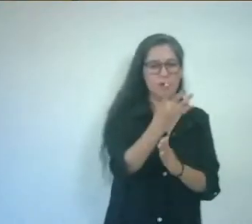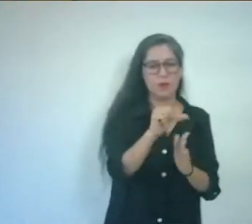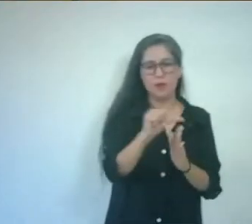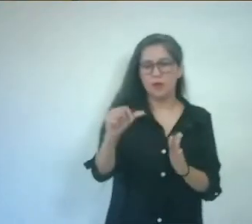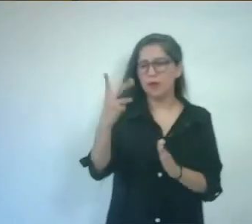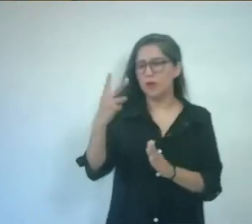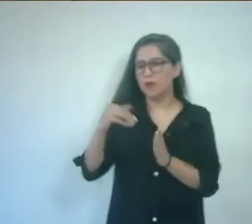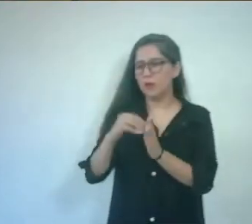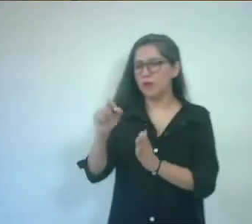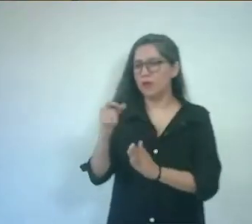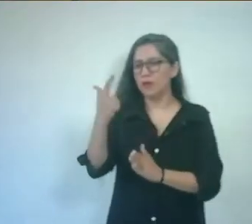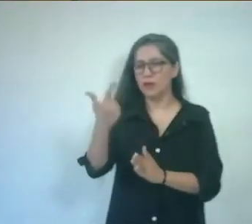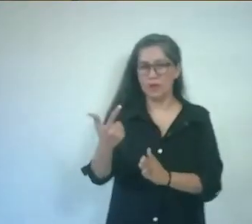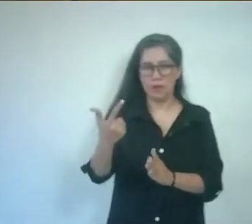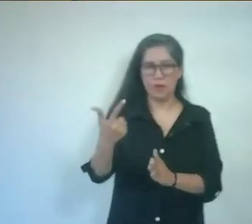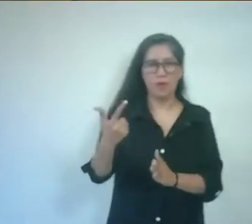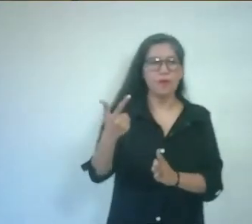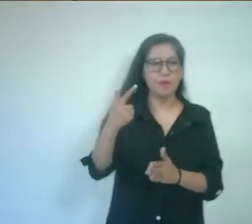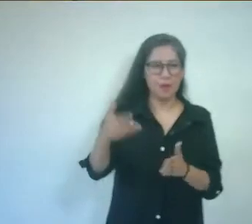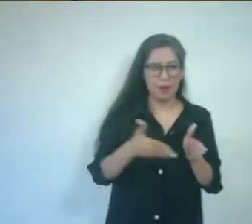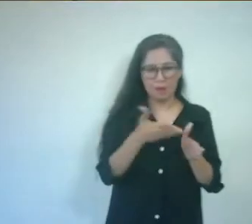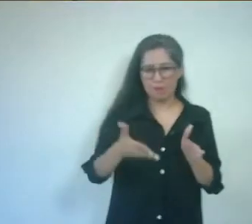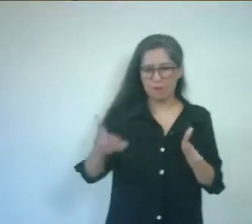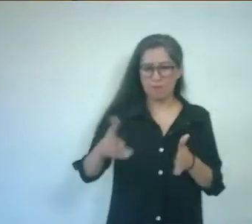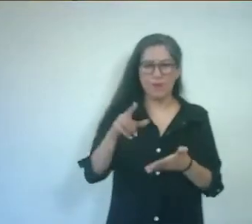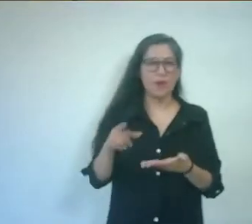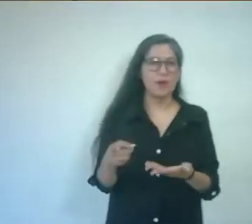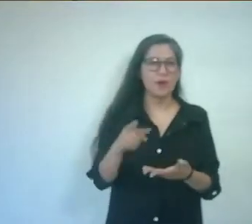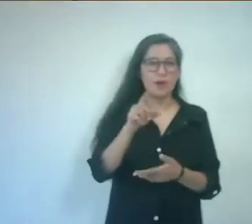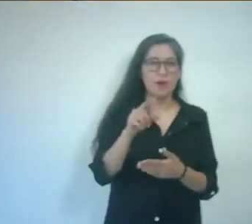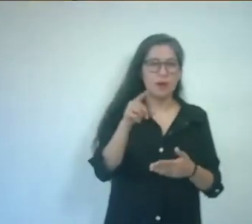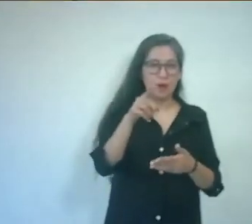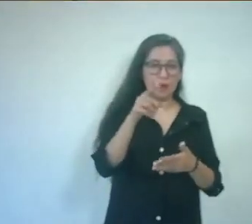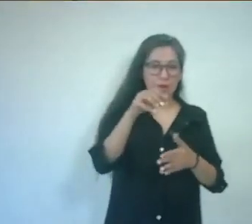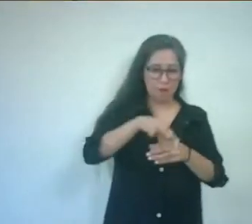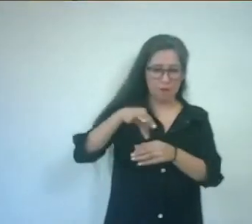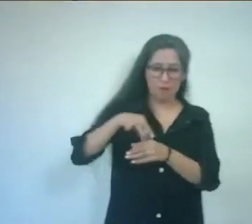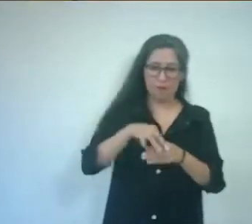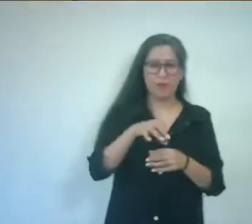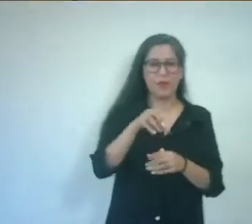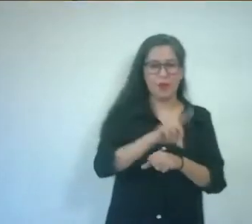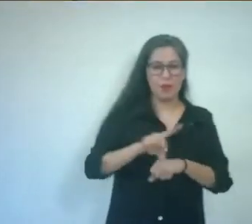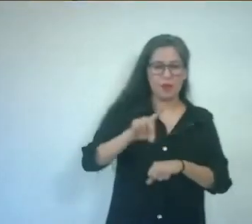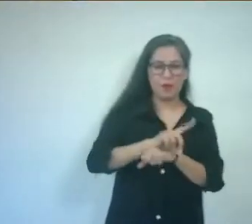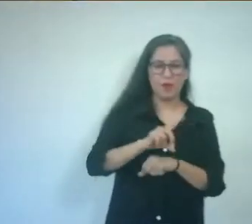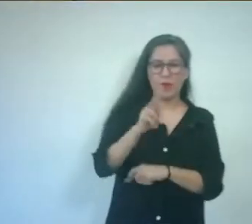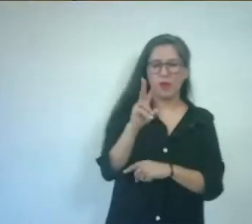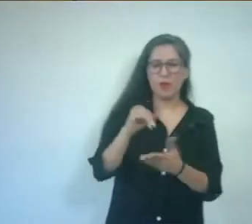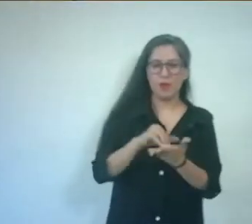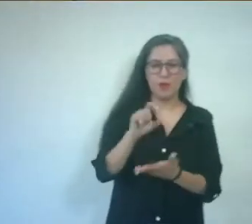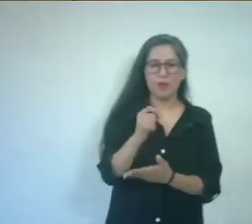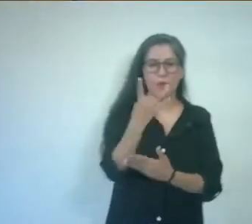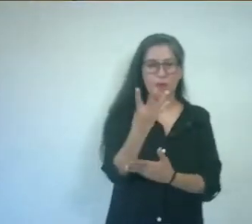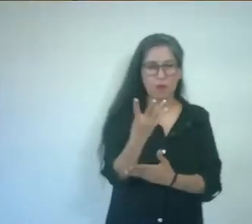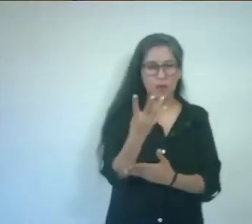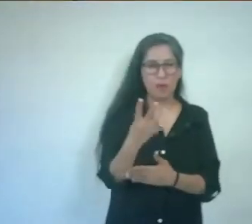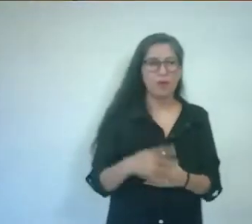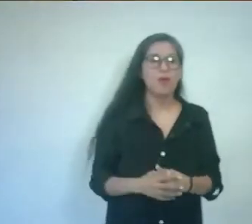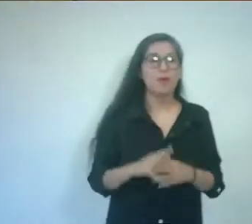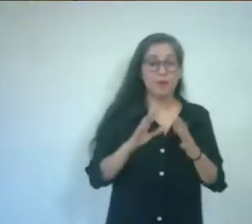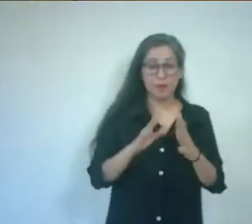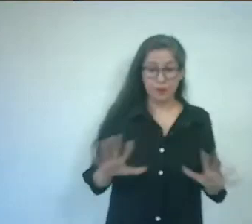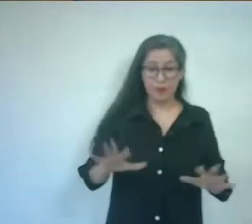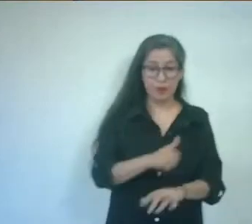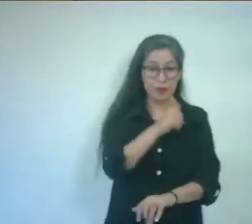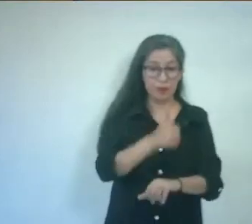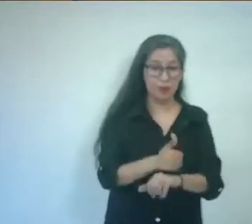2024-2027, en el marco del proceso electoral 2024. En razón de que la instalación